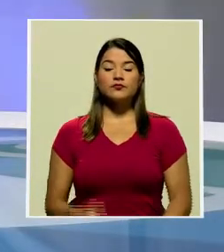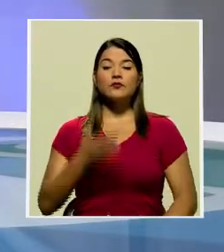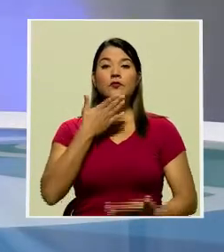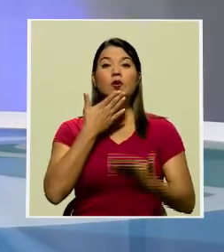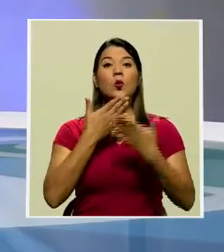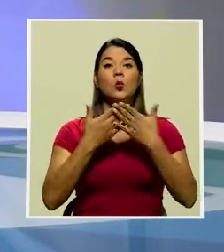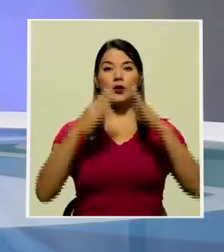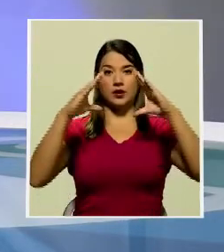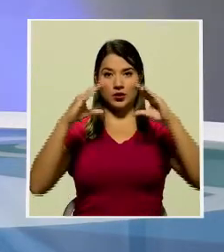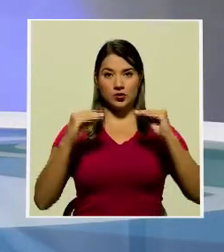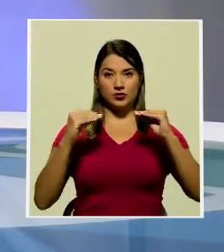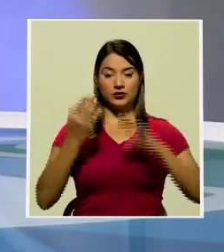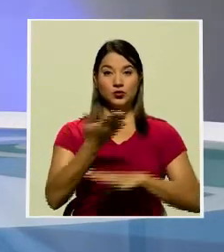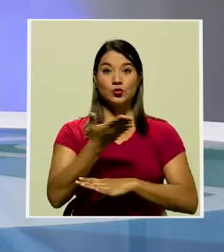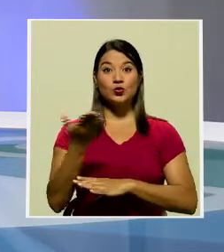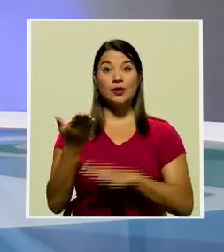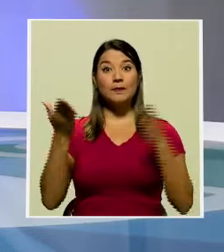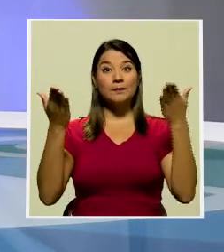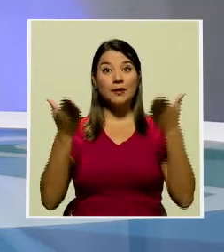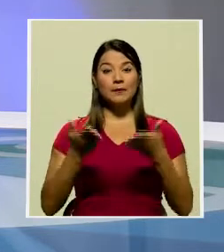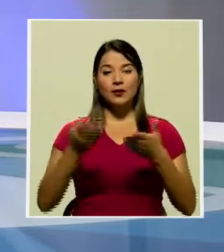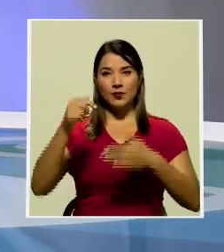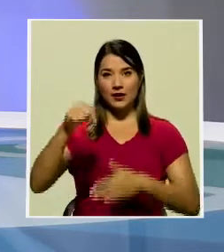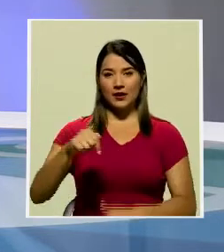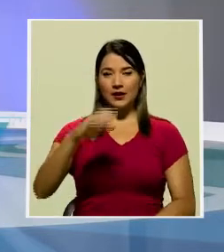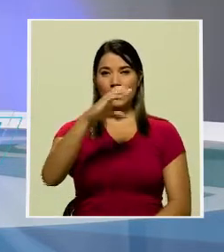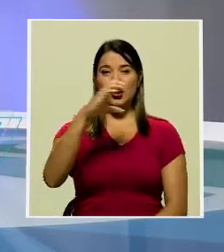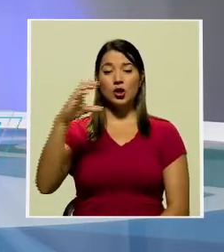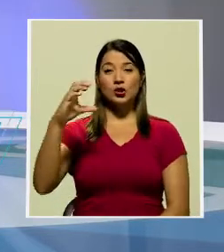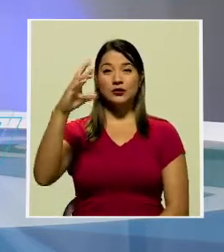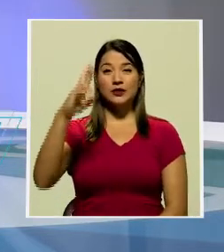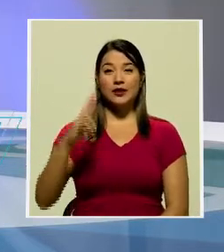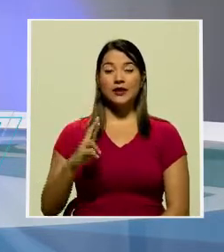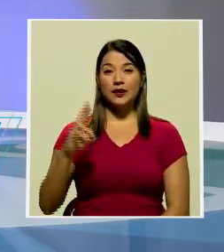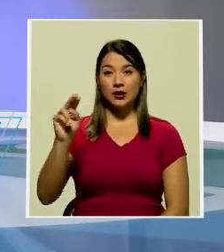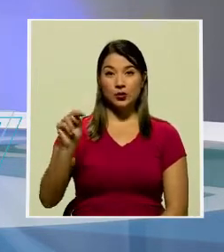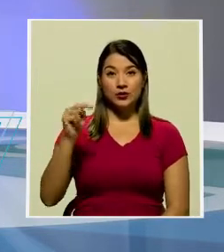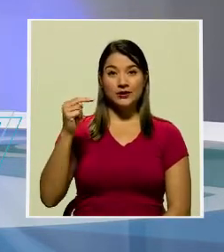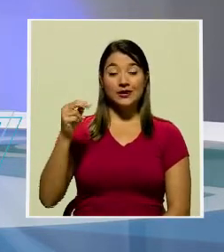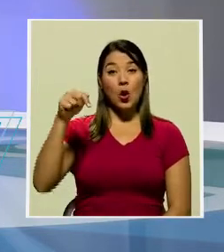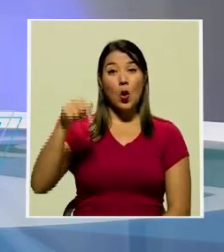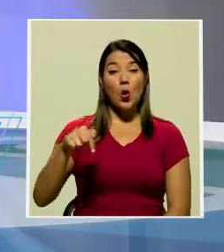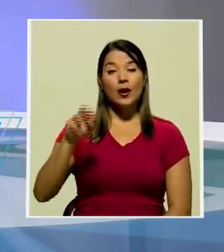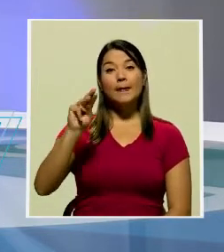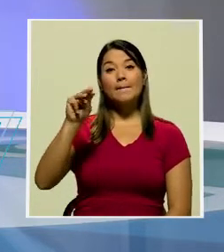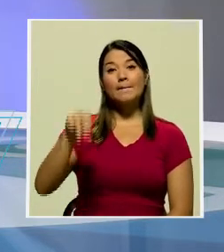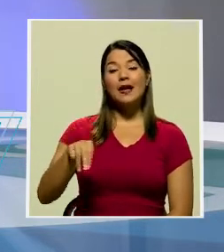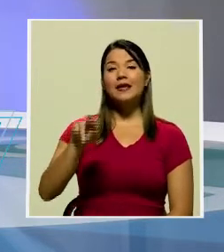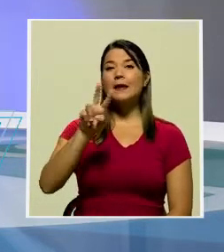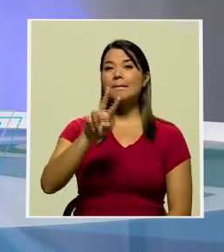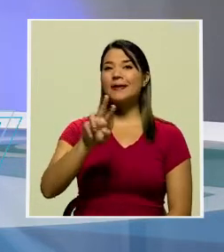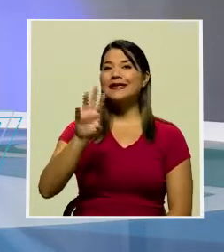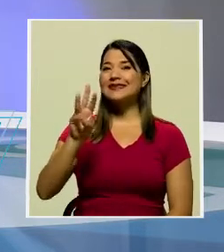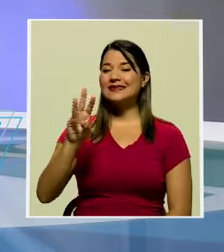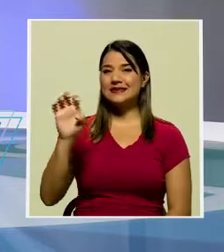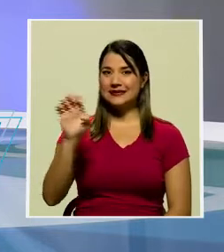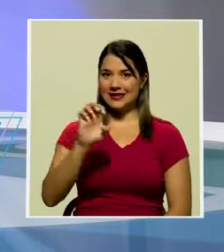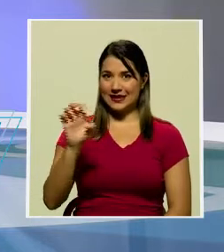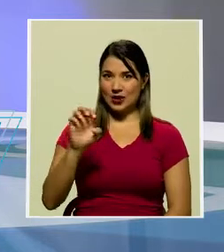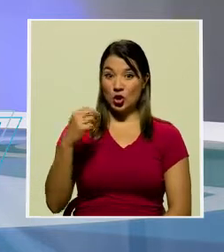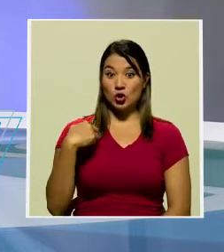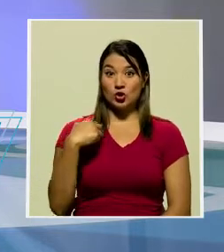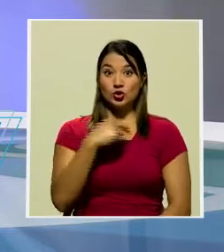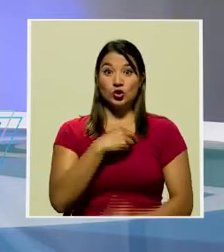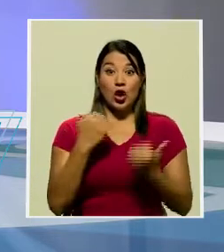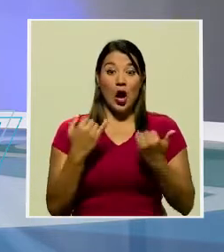Buenas noches, bienvenidos a la edición estelar de Costa Rica Noticias de este martes 26 de enero.